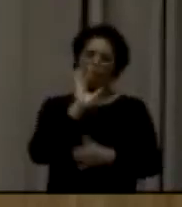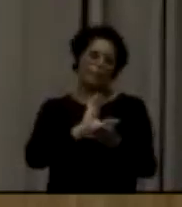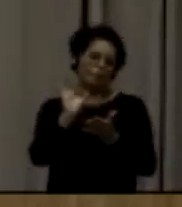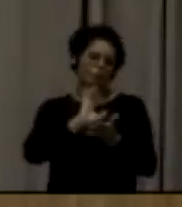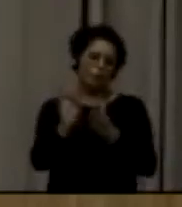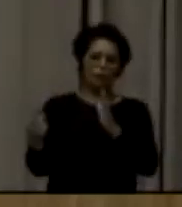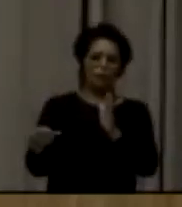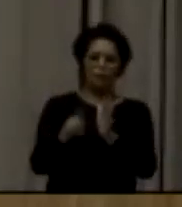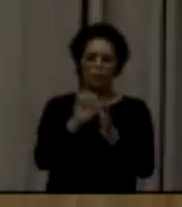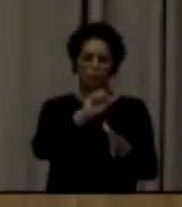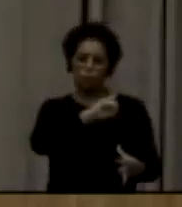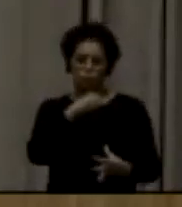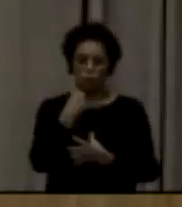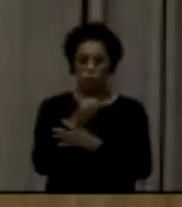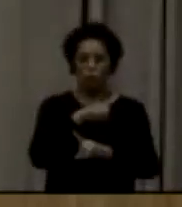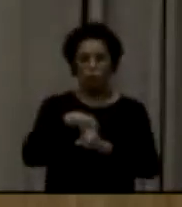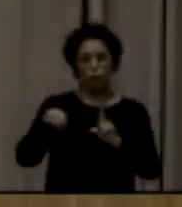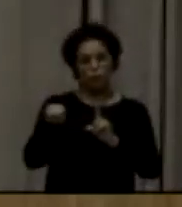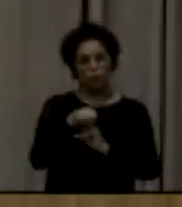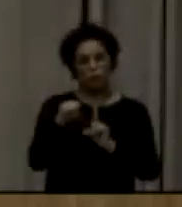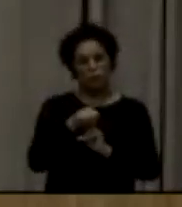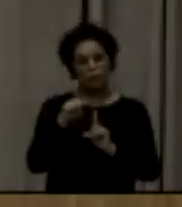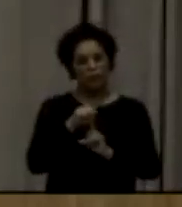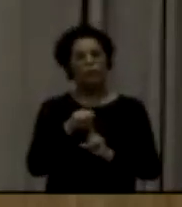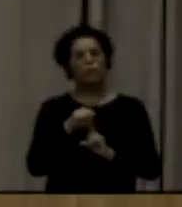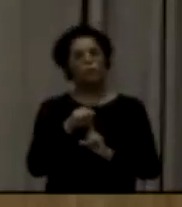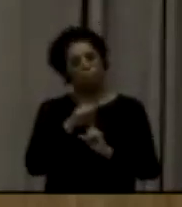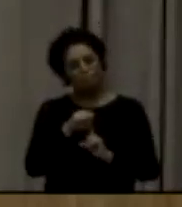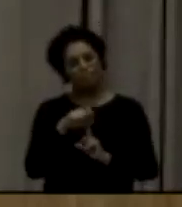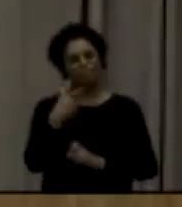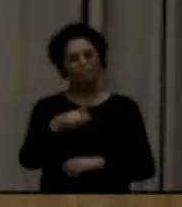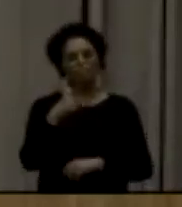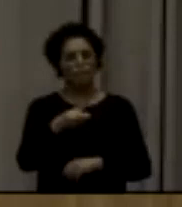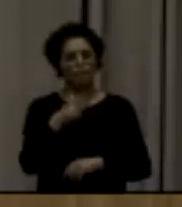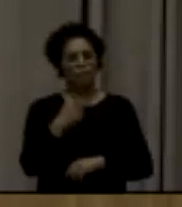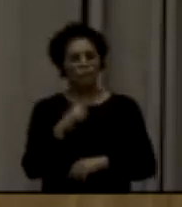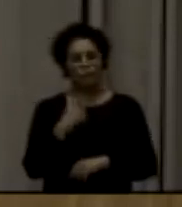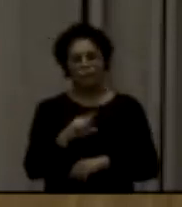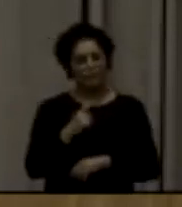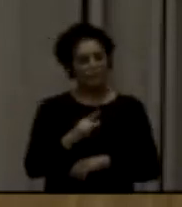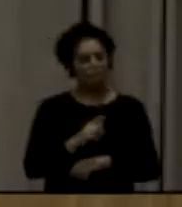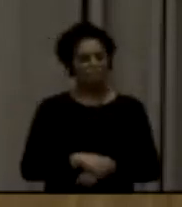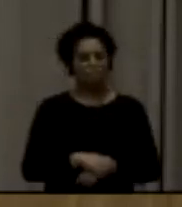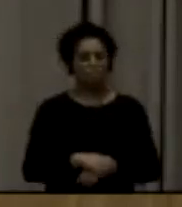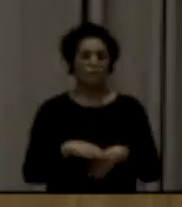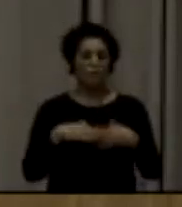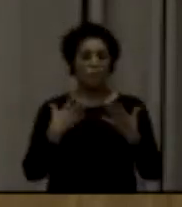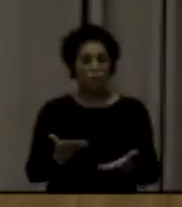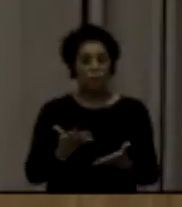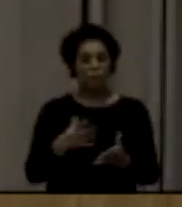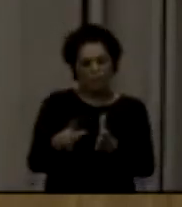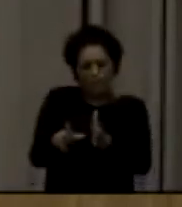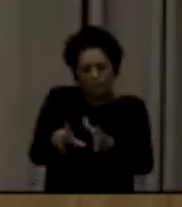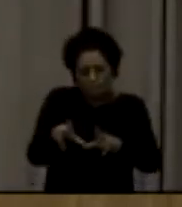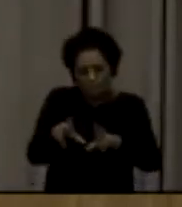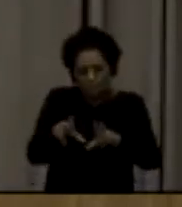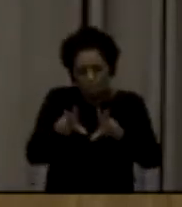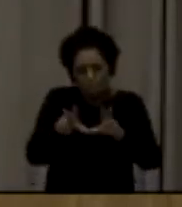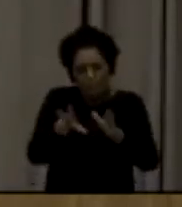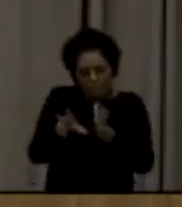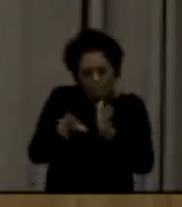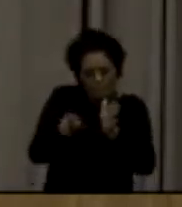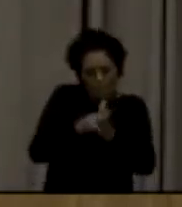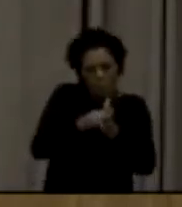el instituto de seguro social es decir no es un monto despreciable Entonces se apropiaron por la vía del discurso